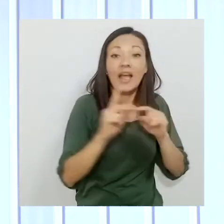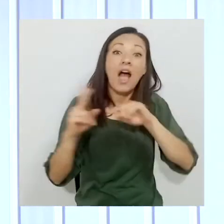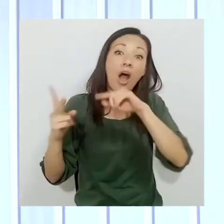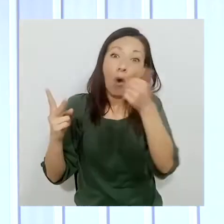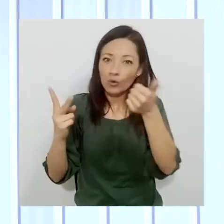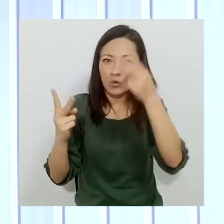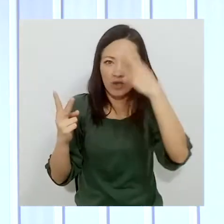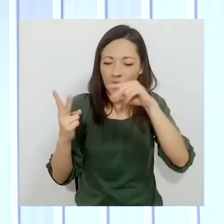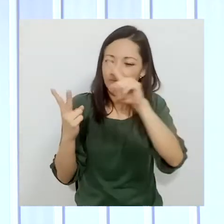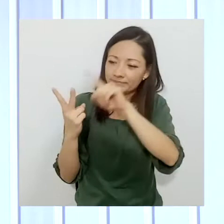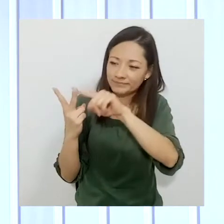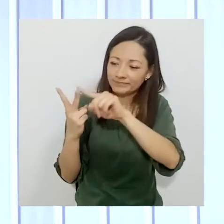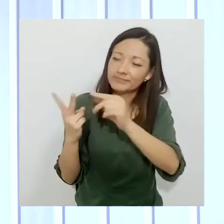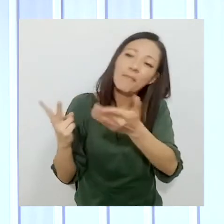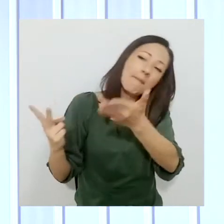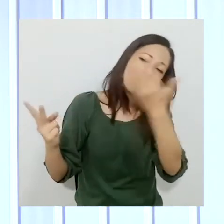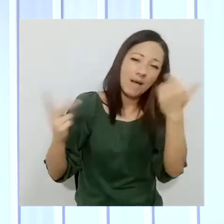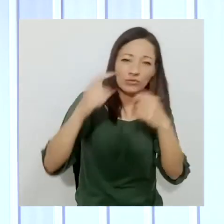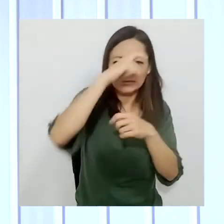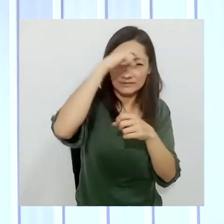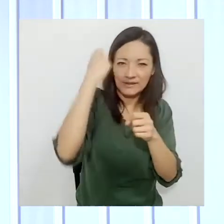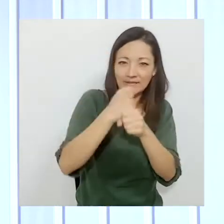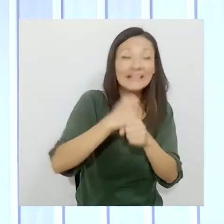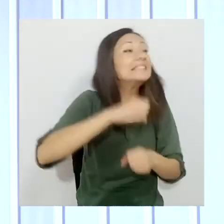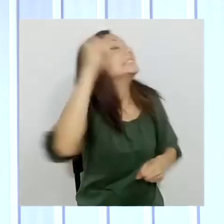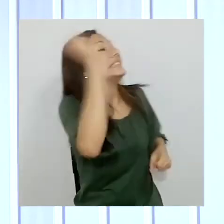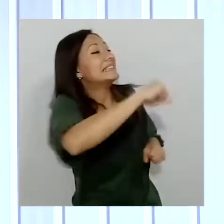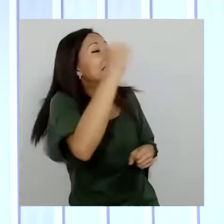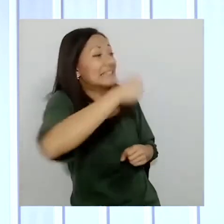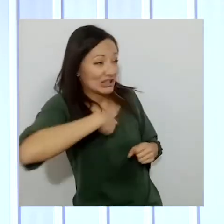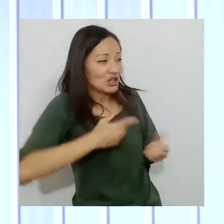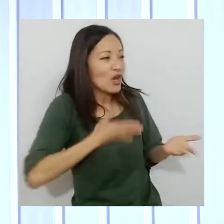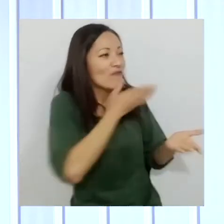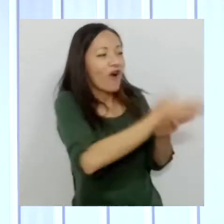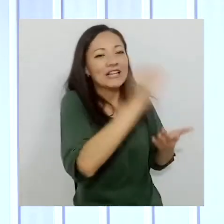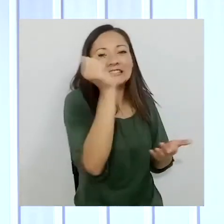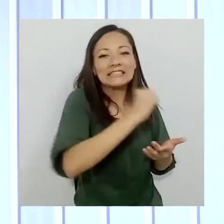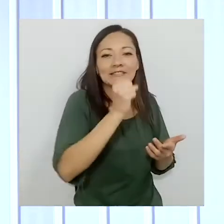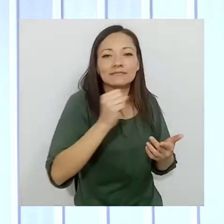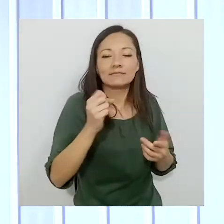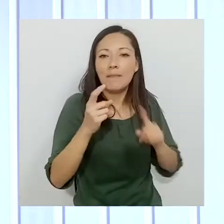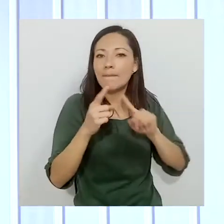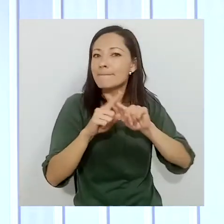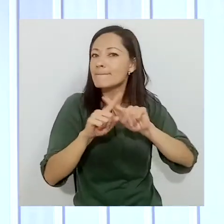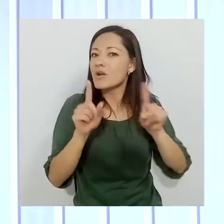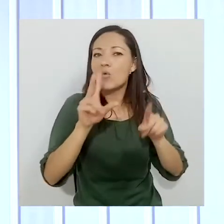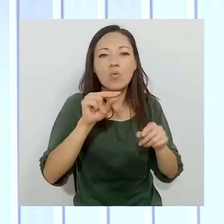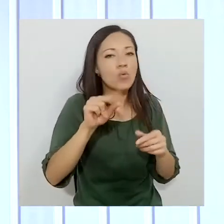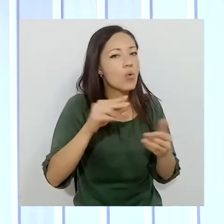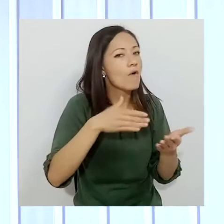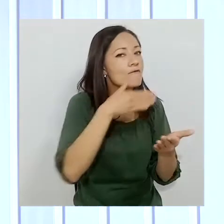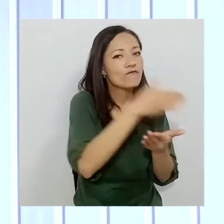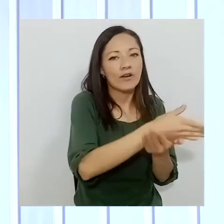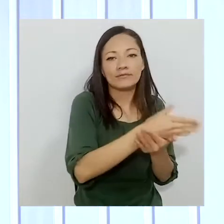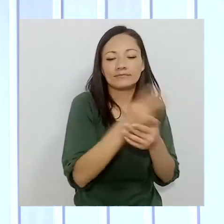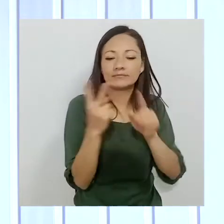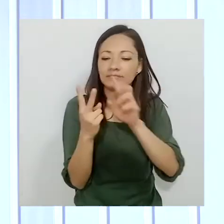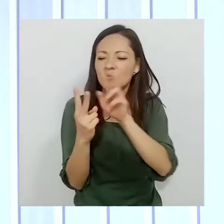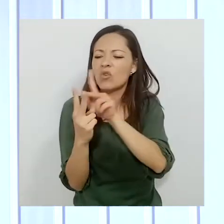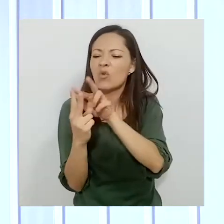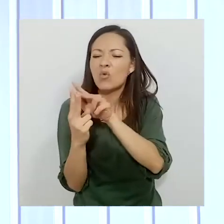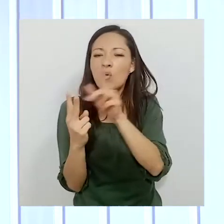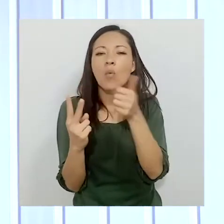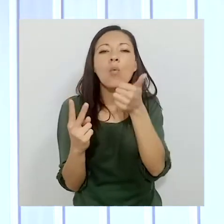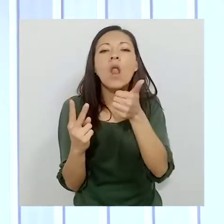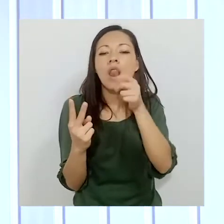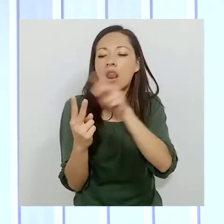misma manera, y respondiendo él dijo: Sí, Señor, voy. Y no fue. ¿Cuál de los 2 hizo la voluntad